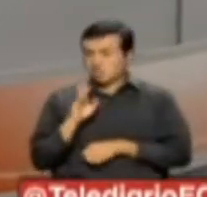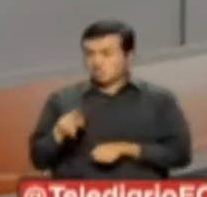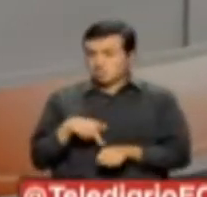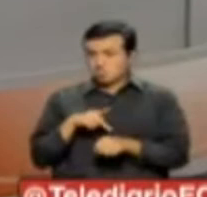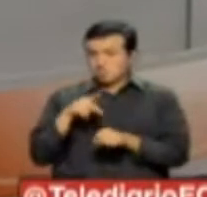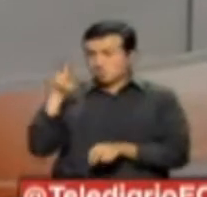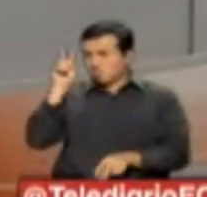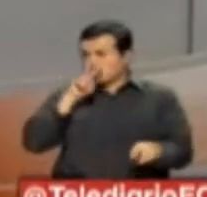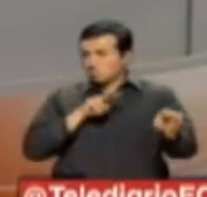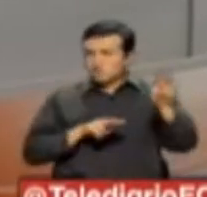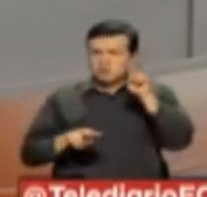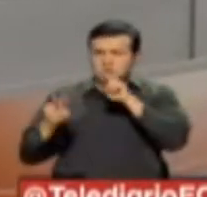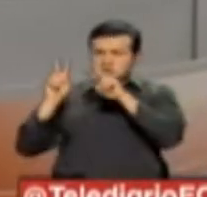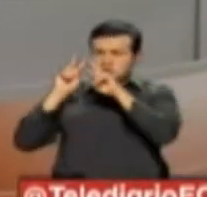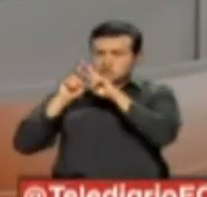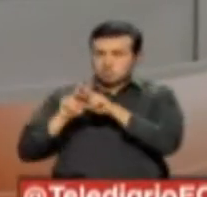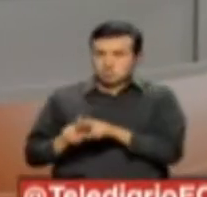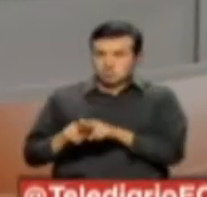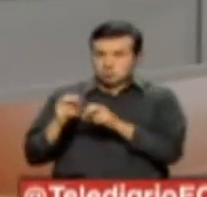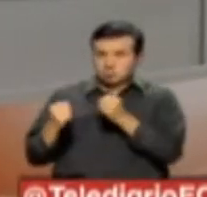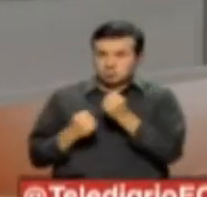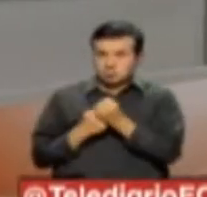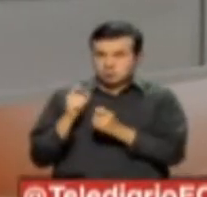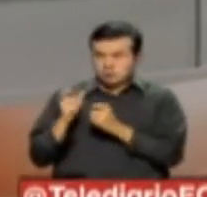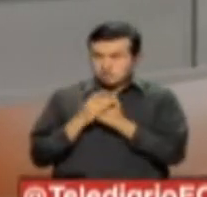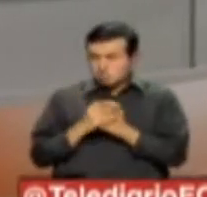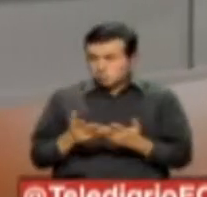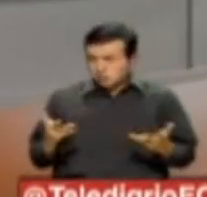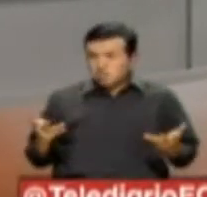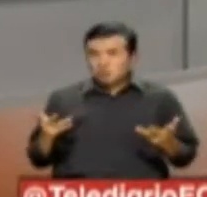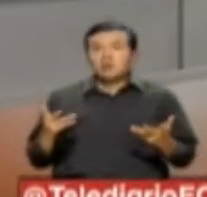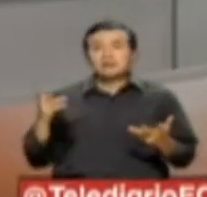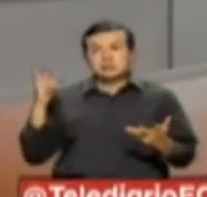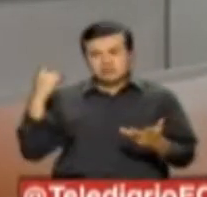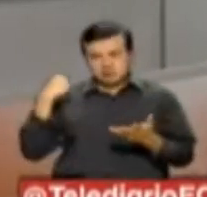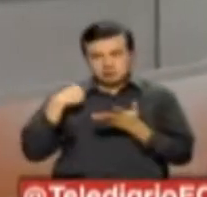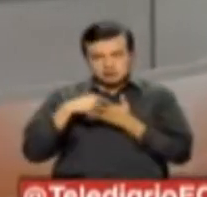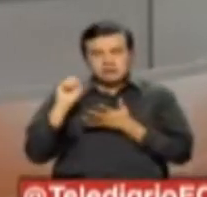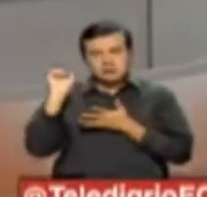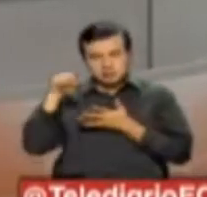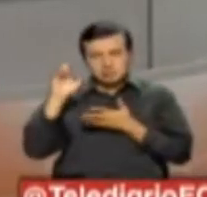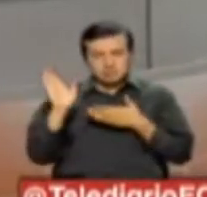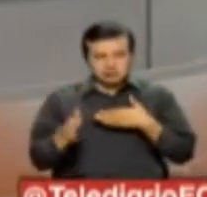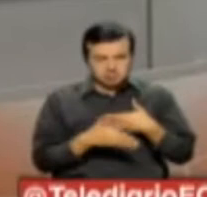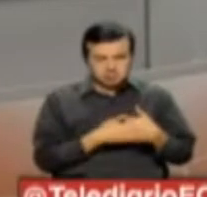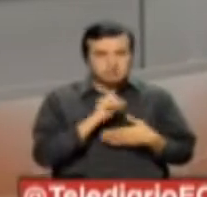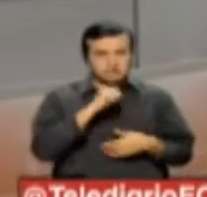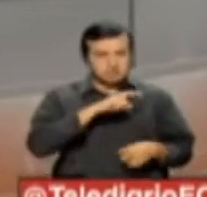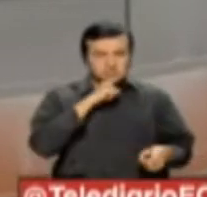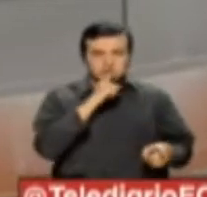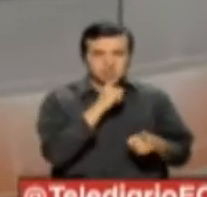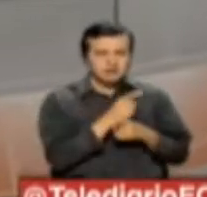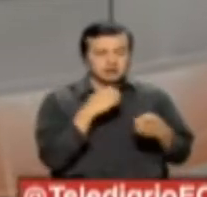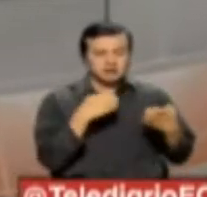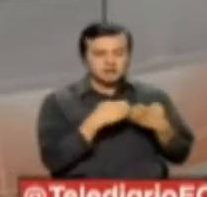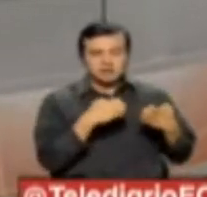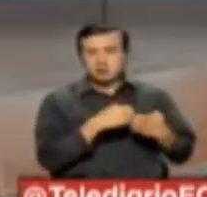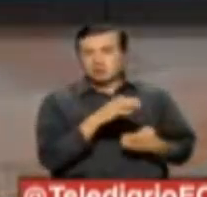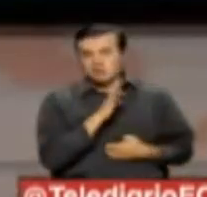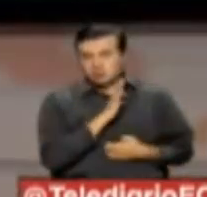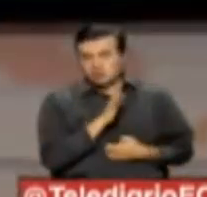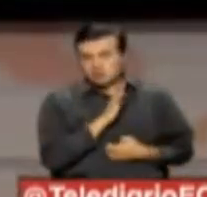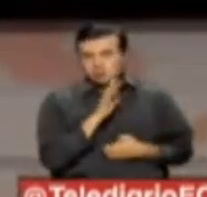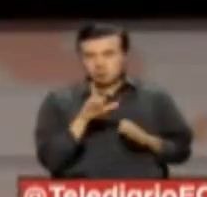que analiza los aportes de los ciudadanos para decir bueno esto tiene validez de incluirlo efectivamente hay un equipo técnico a nivel